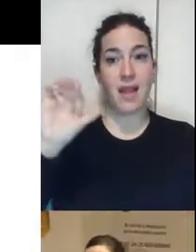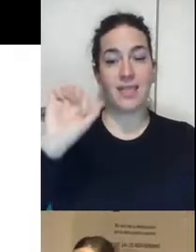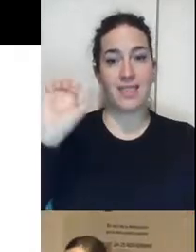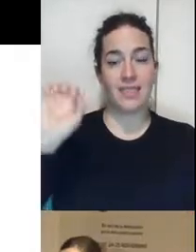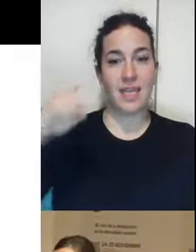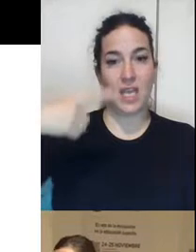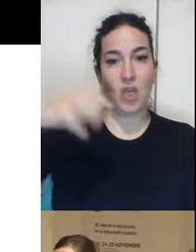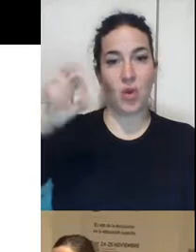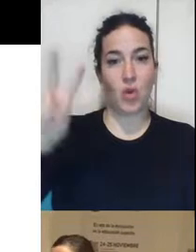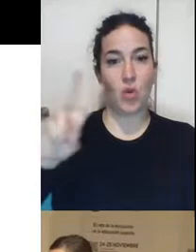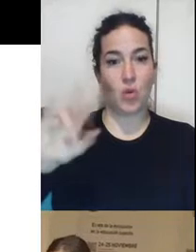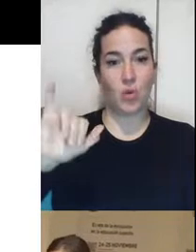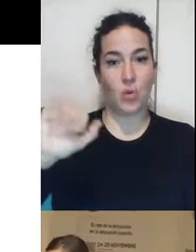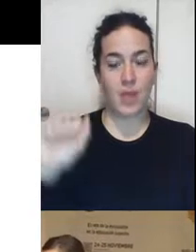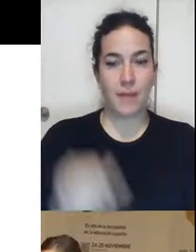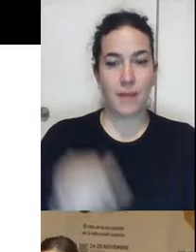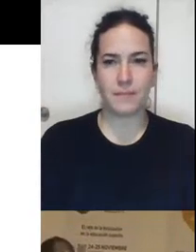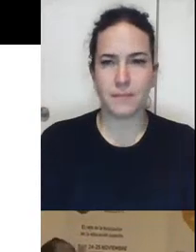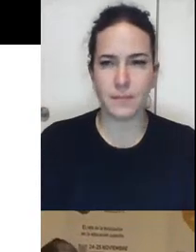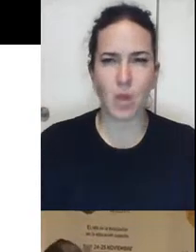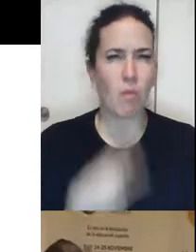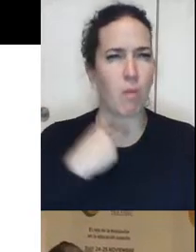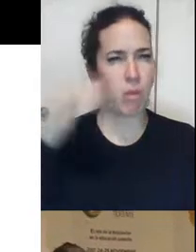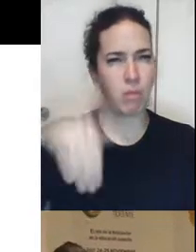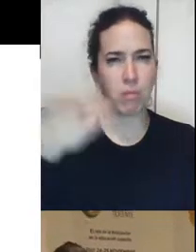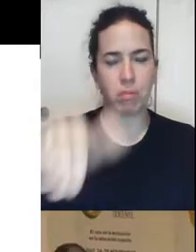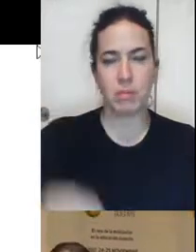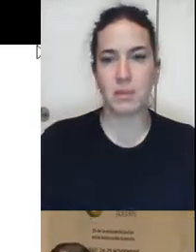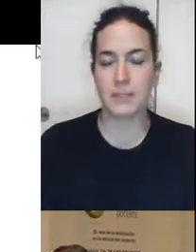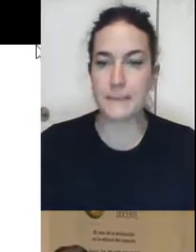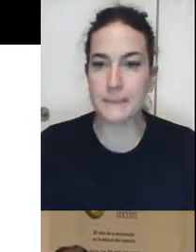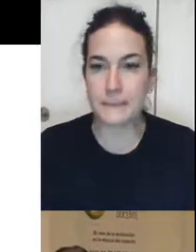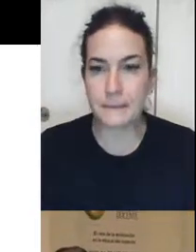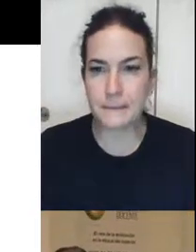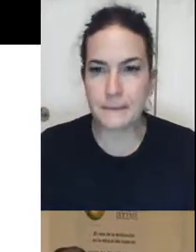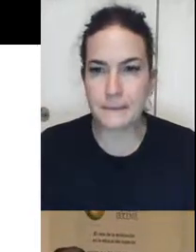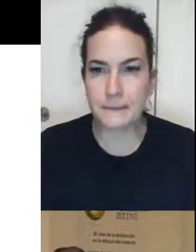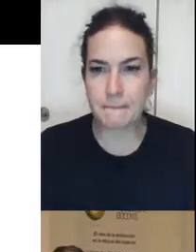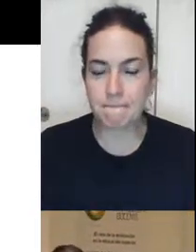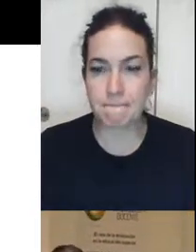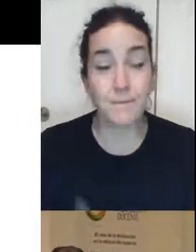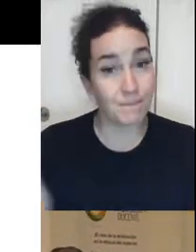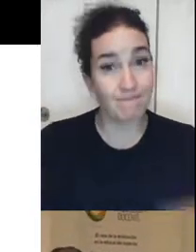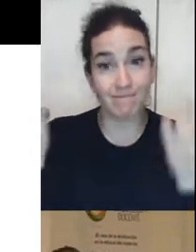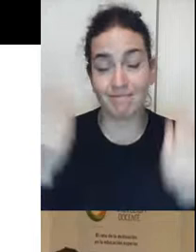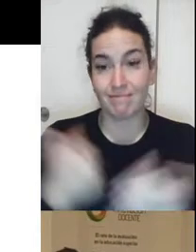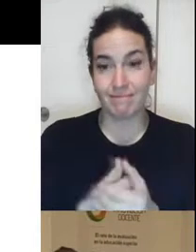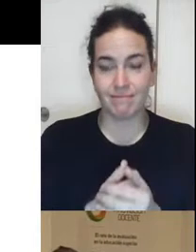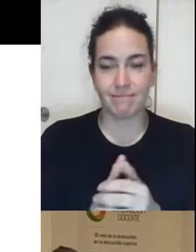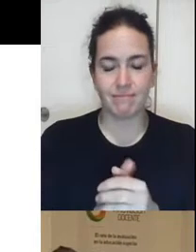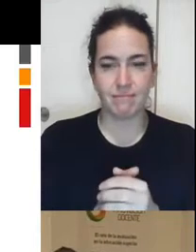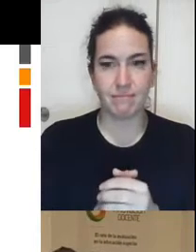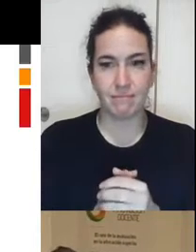Cristina Vitalla Ferreira. Va a estar ahora Ana. Y adelante, no sé. A ver.